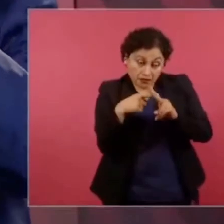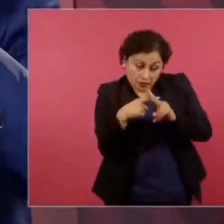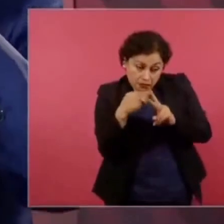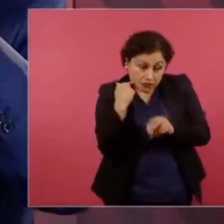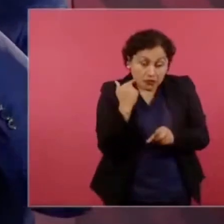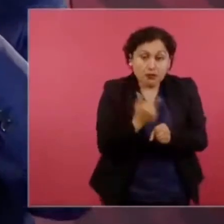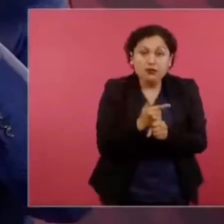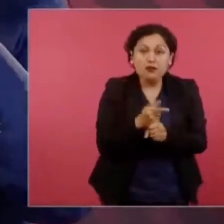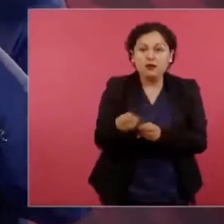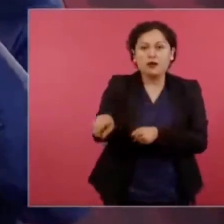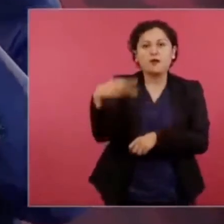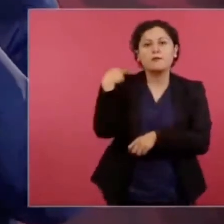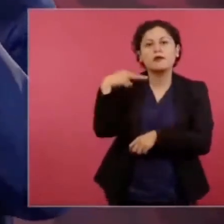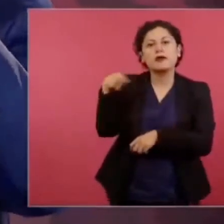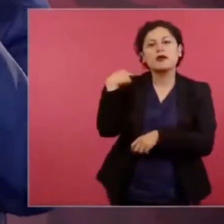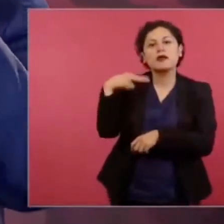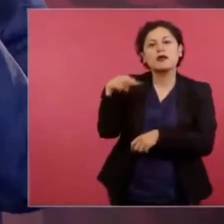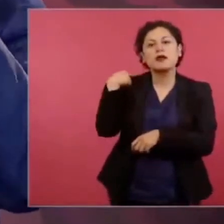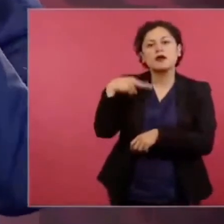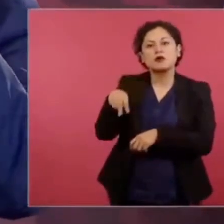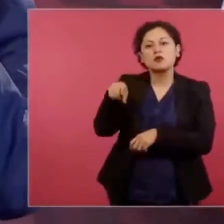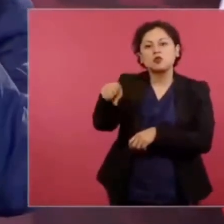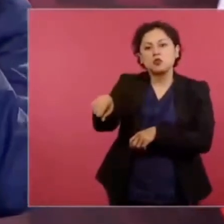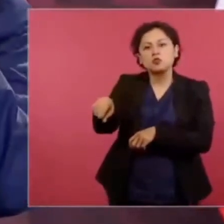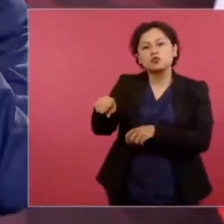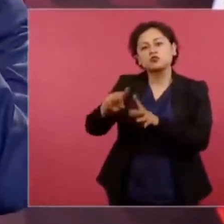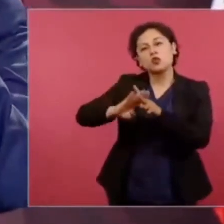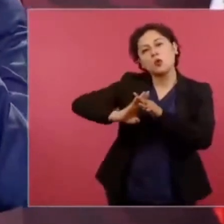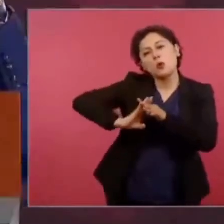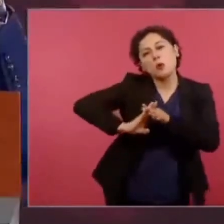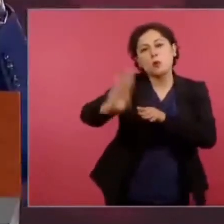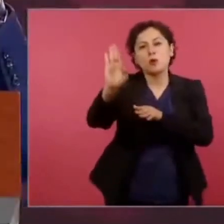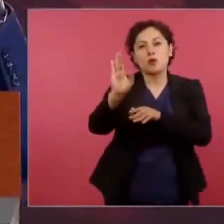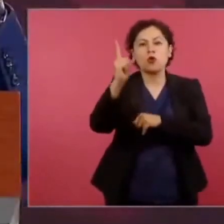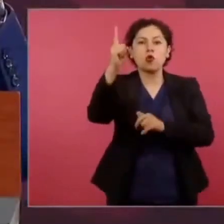emigraron más de 1 millón